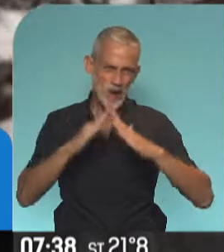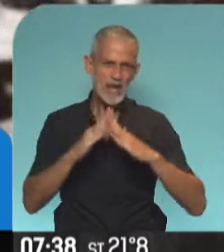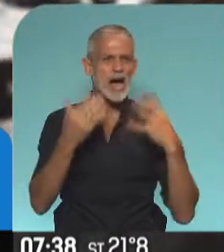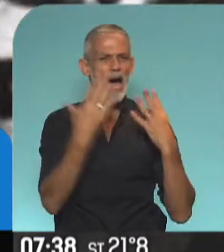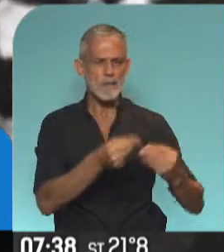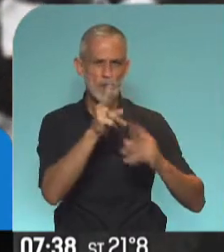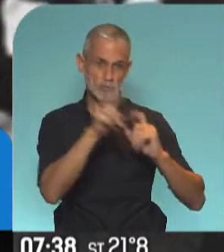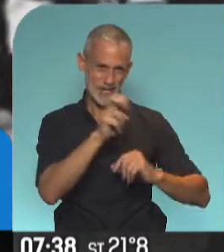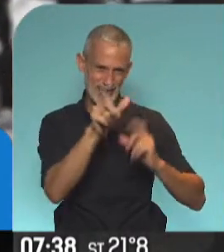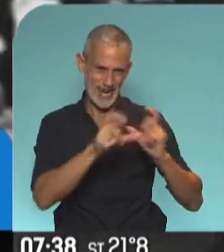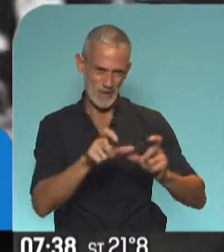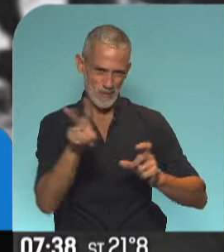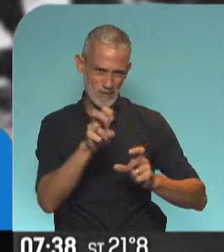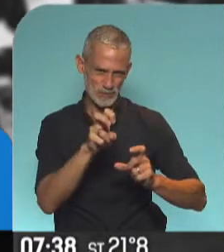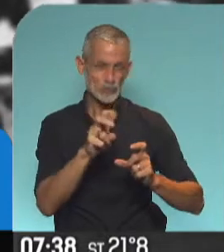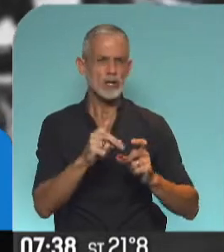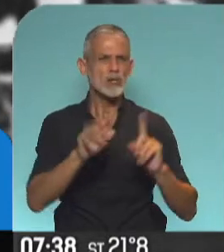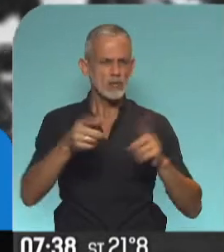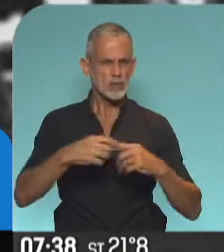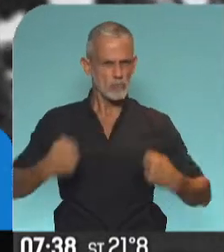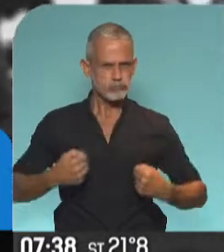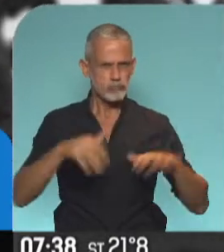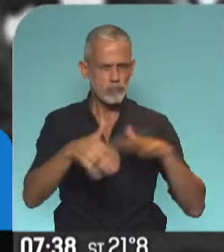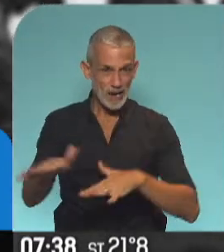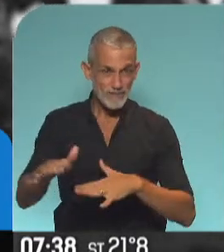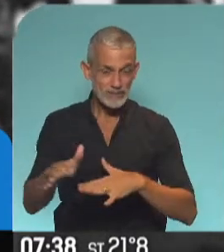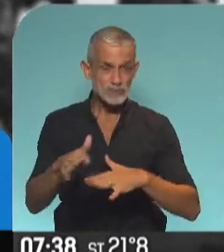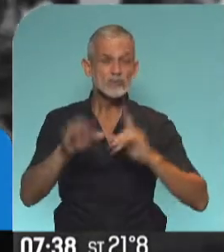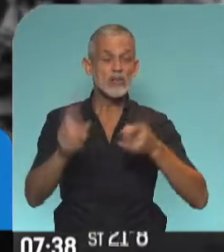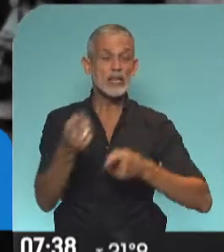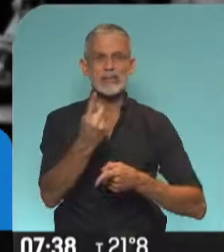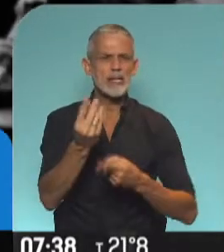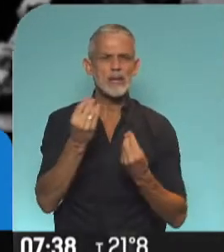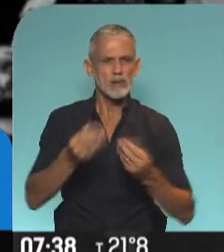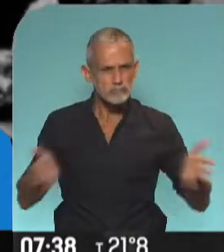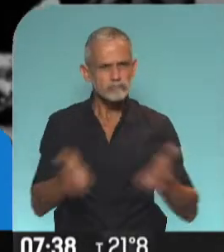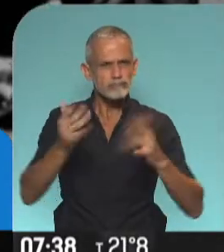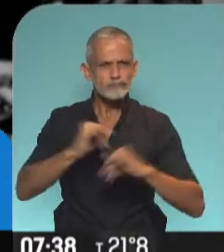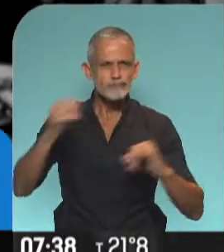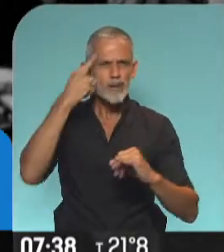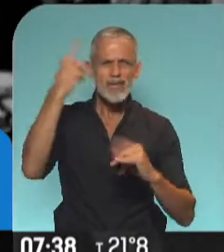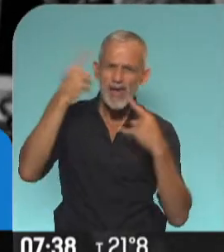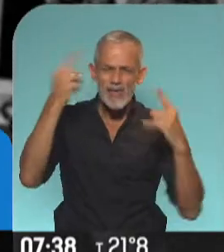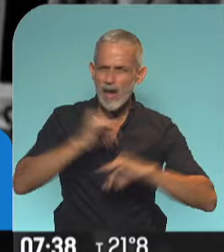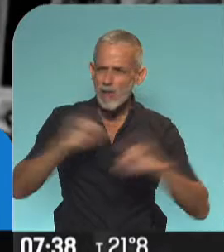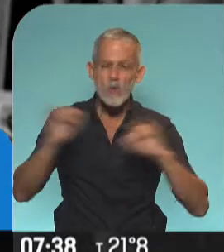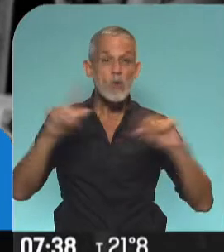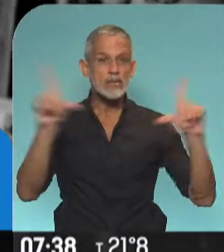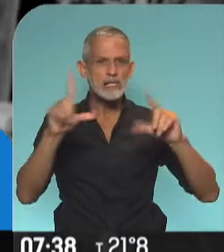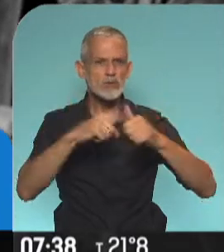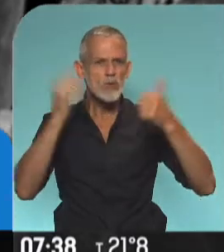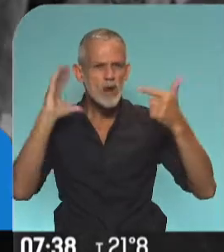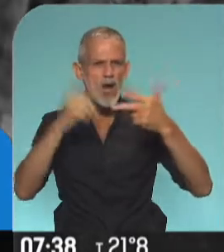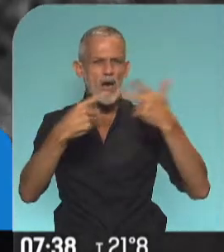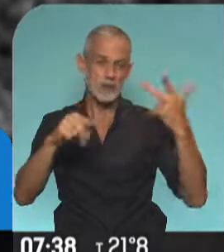inquilinos. No solo participaron poniendo el cuerpo en las manifestaciones, sino que también promovieron sus ideas en medios de comunicación de la